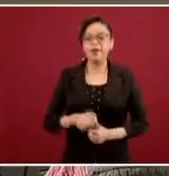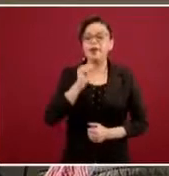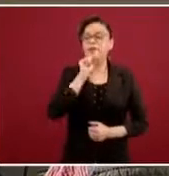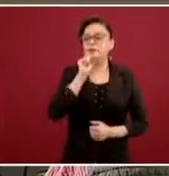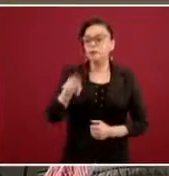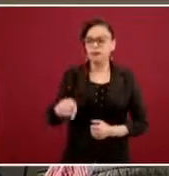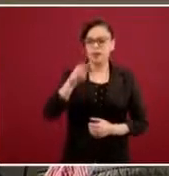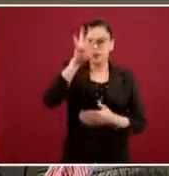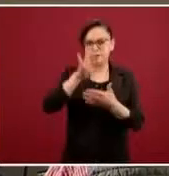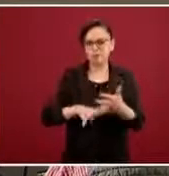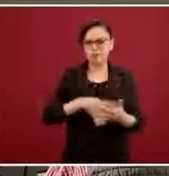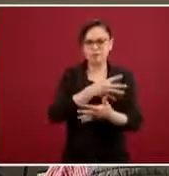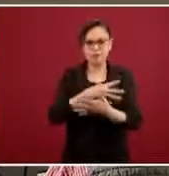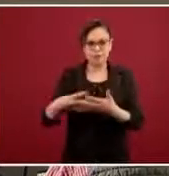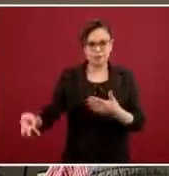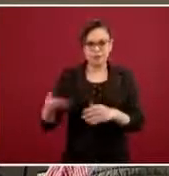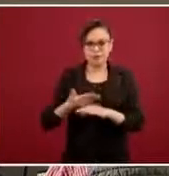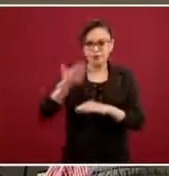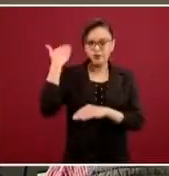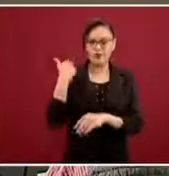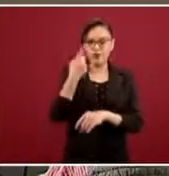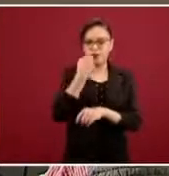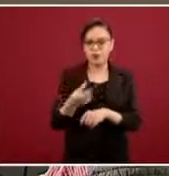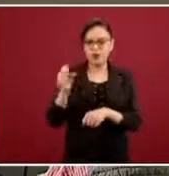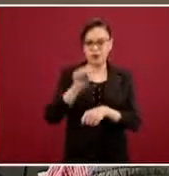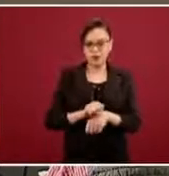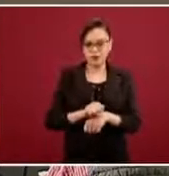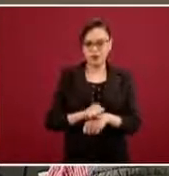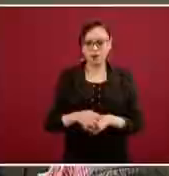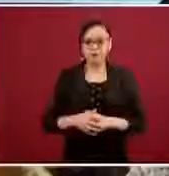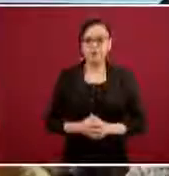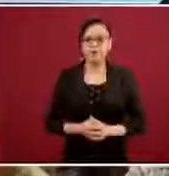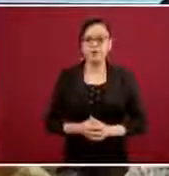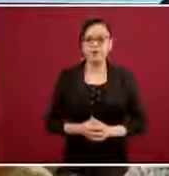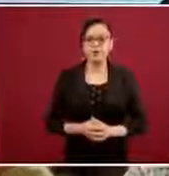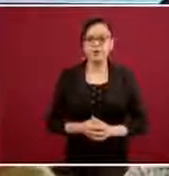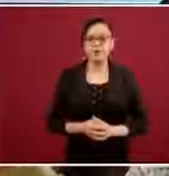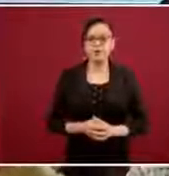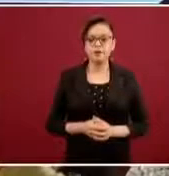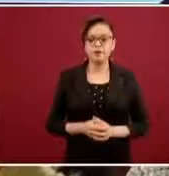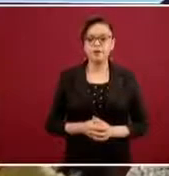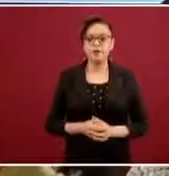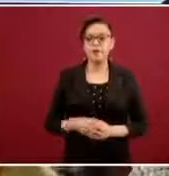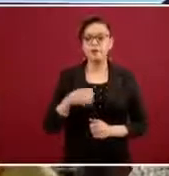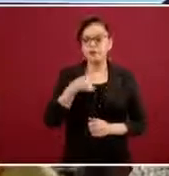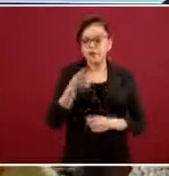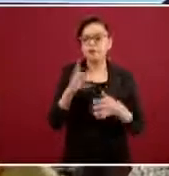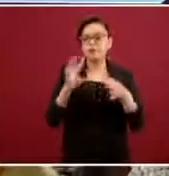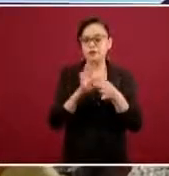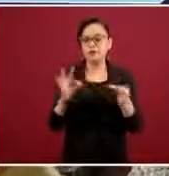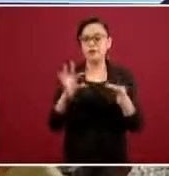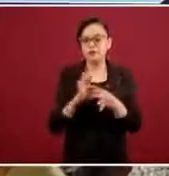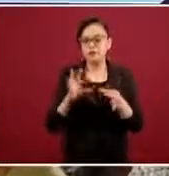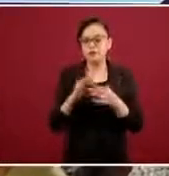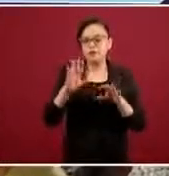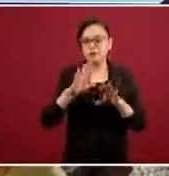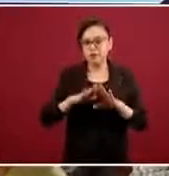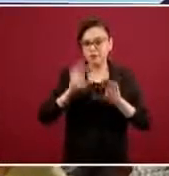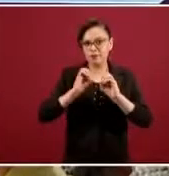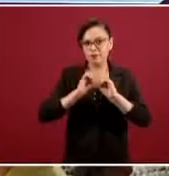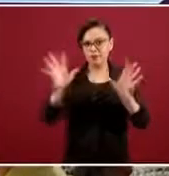tabla que la semana pasada, es la misma lógica y explico con algún detalle